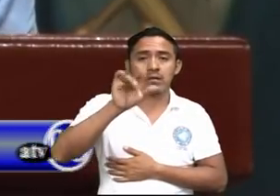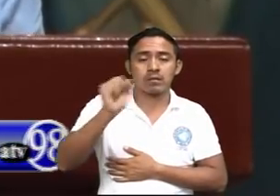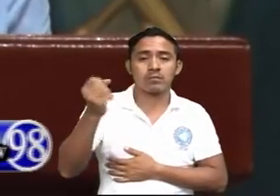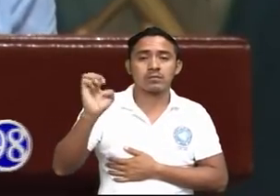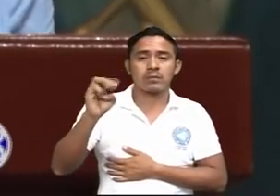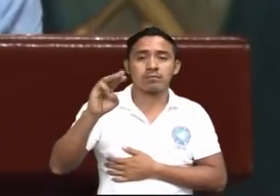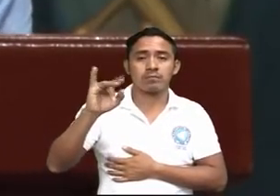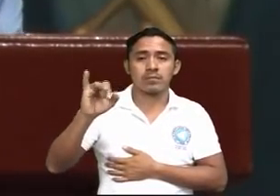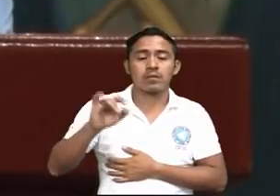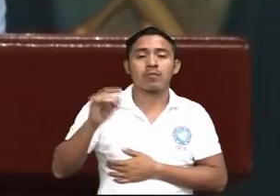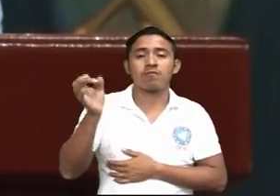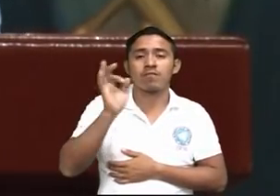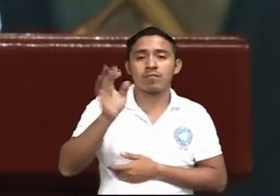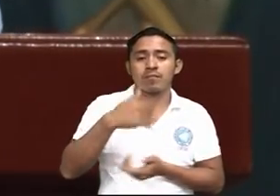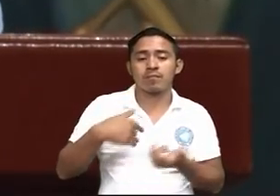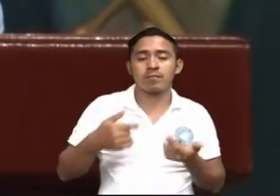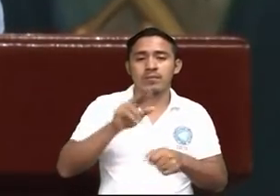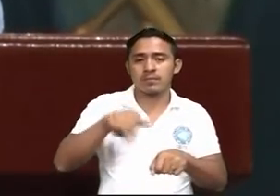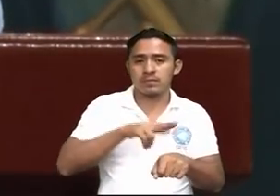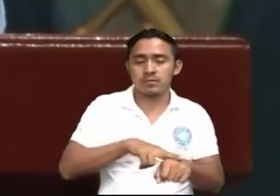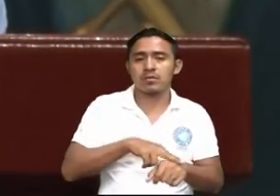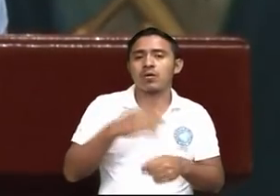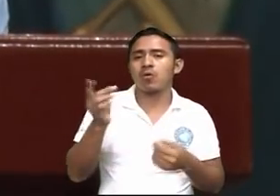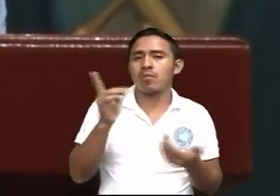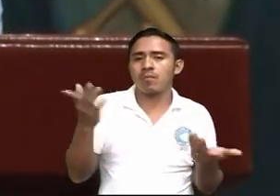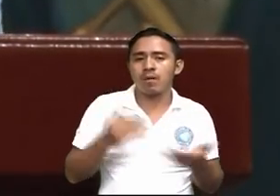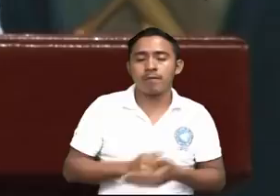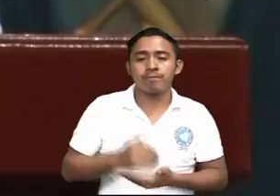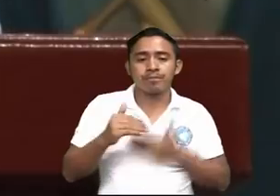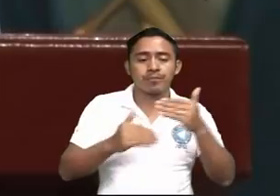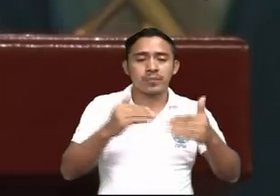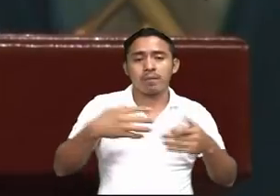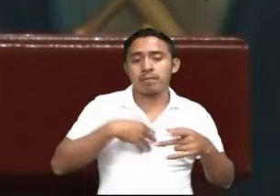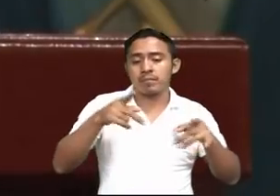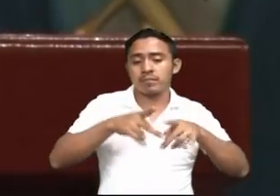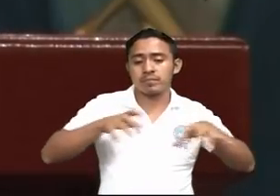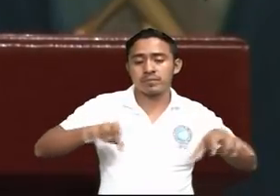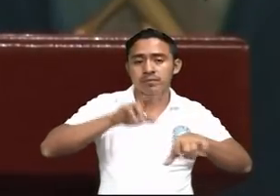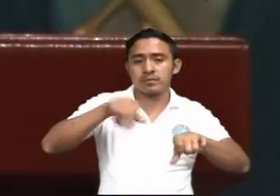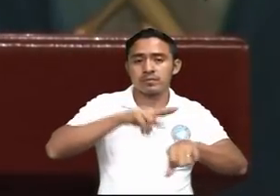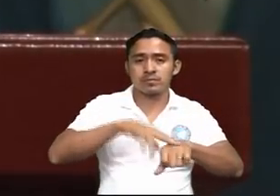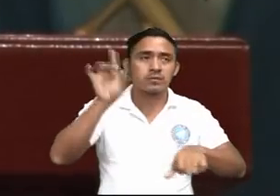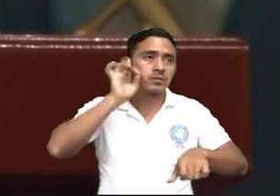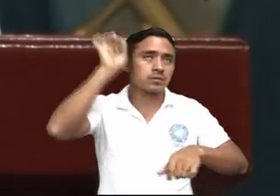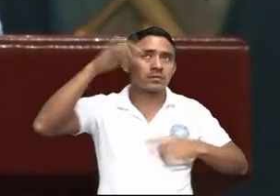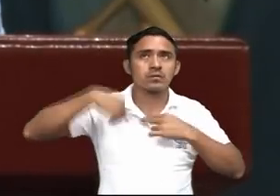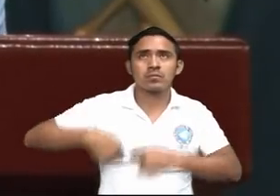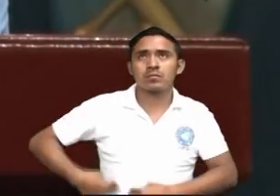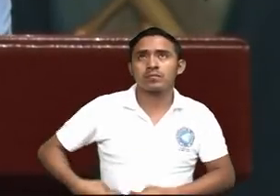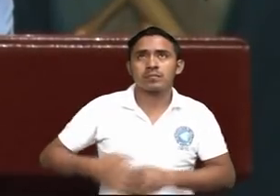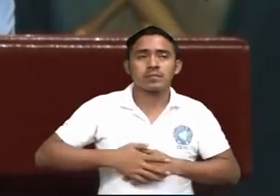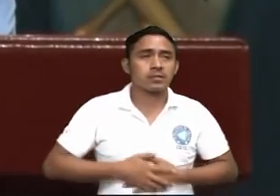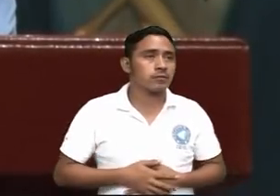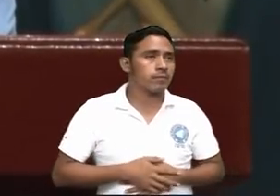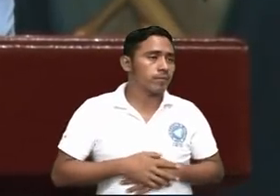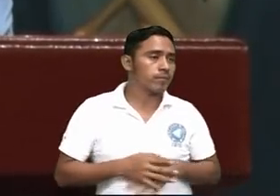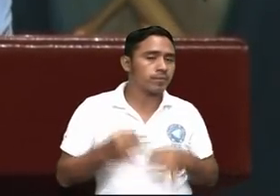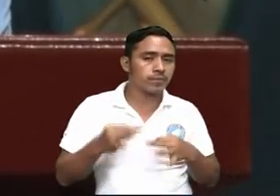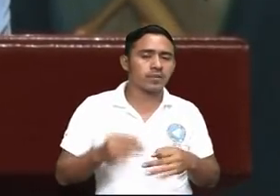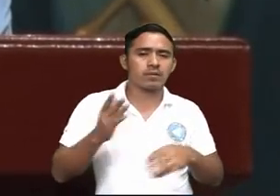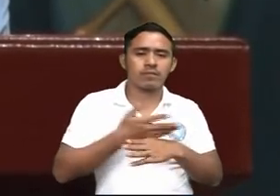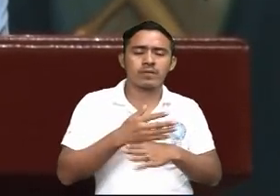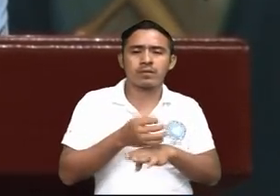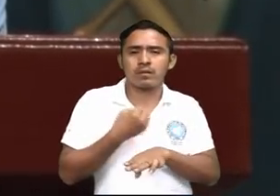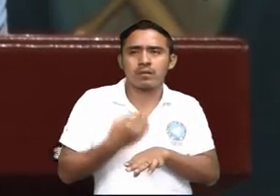nacional se basa y se deriva fundamentalmente de nuestro Plan Nacional de Desarrollo Humano. De igual manera, las